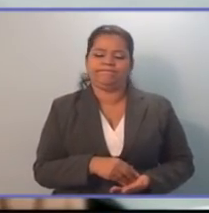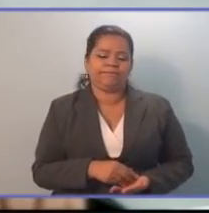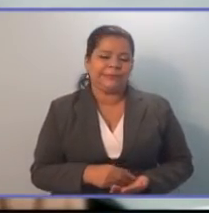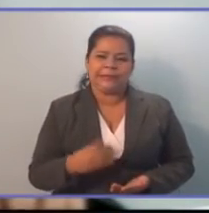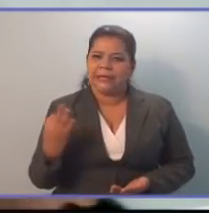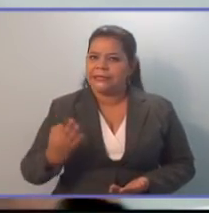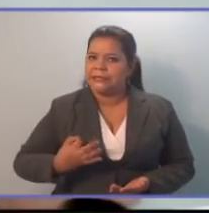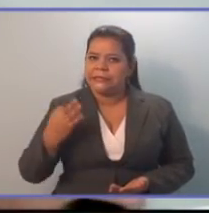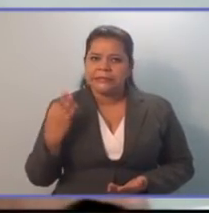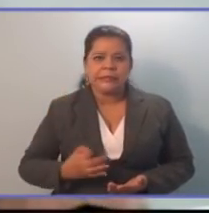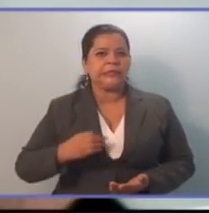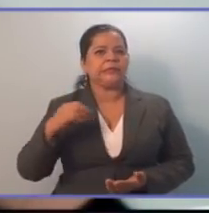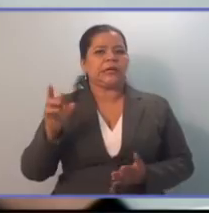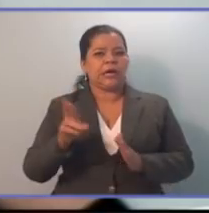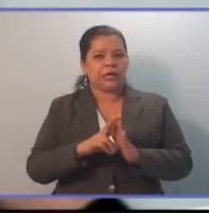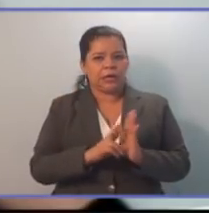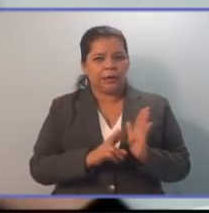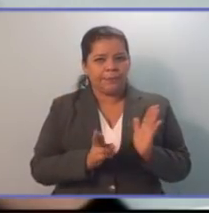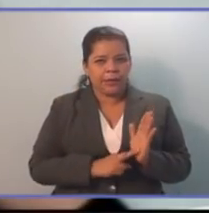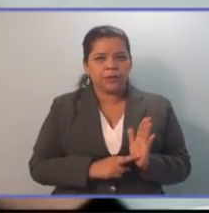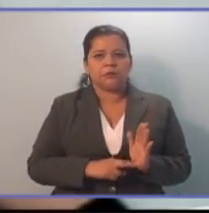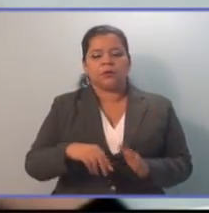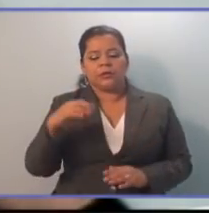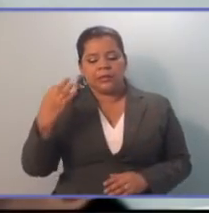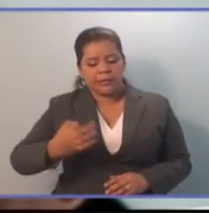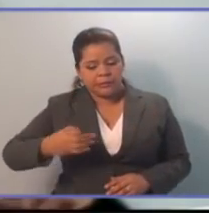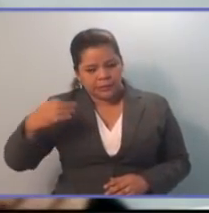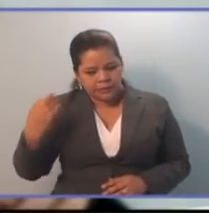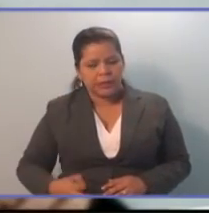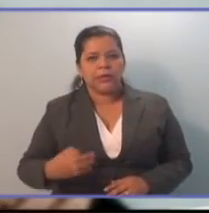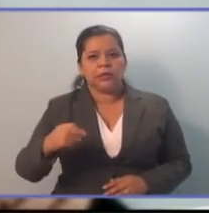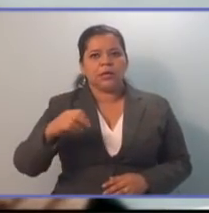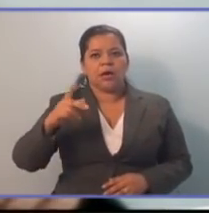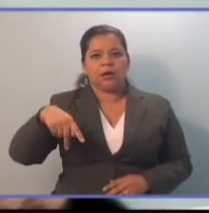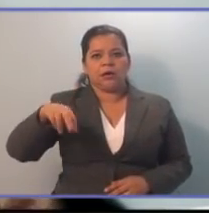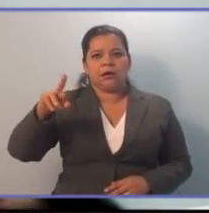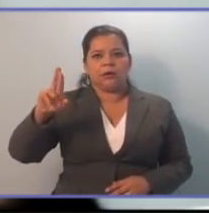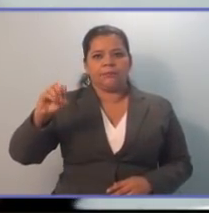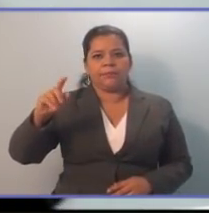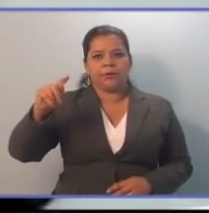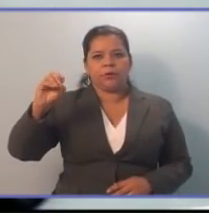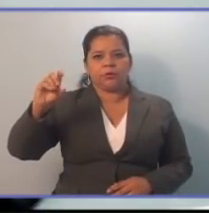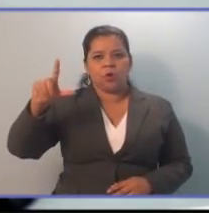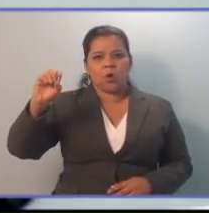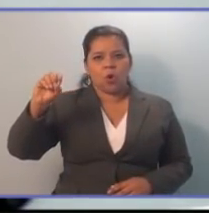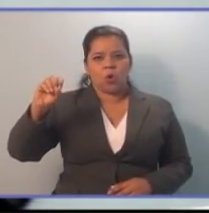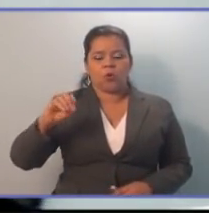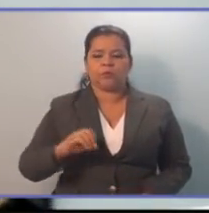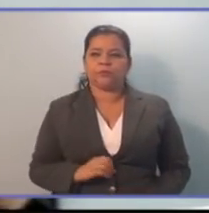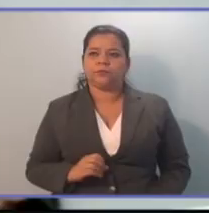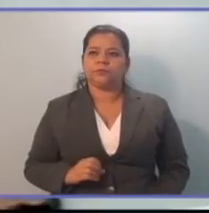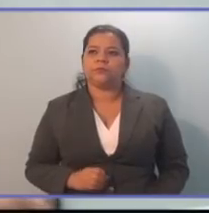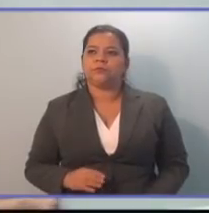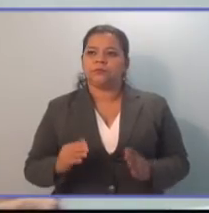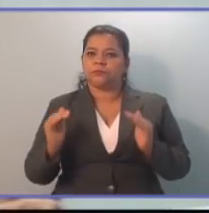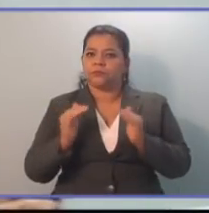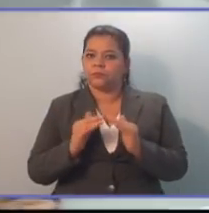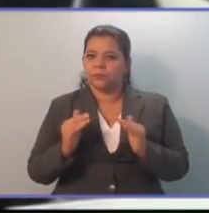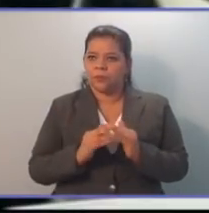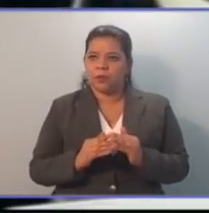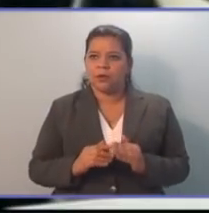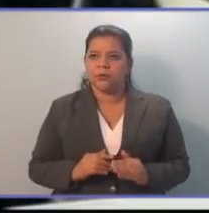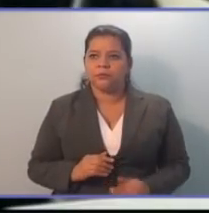respecto. Llámese, repito, reglamento o protocolo. Si hay